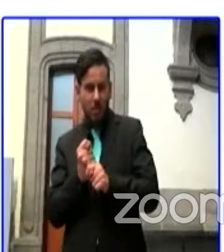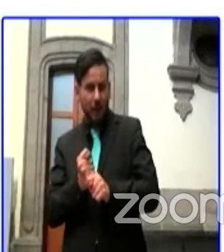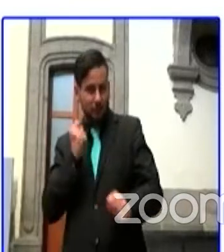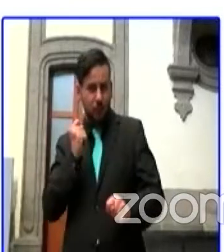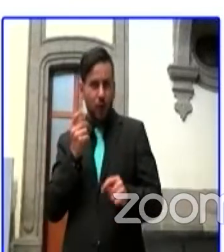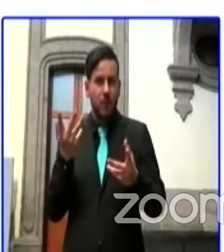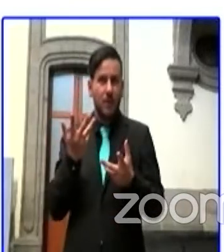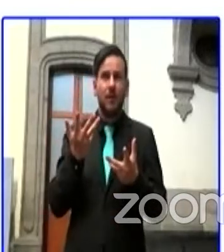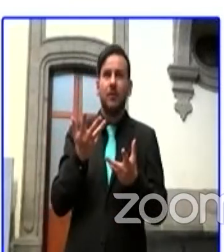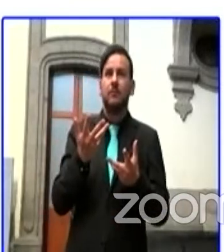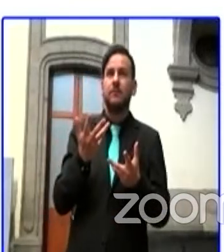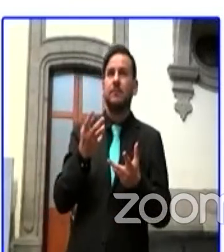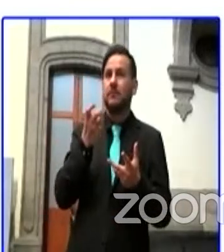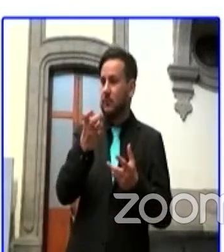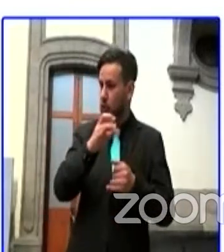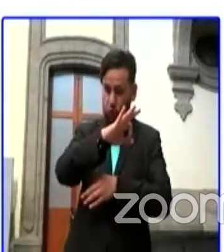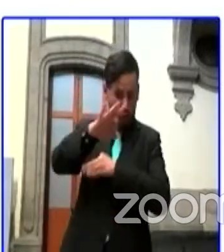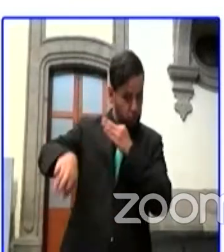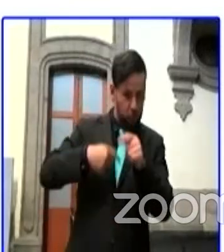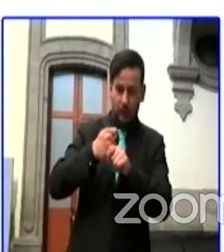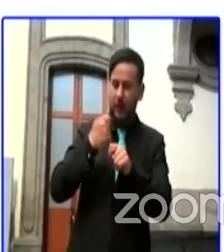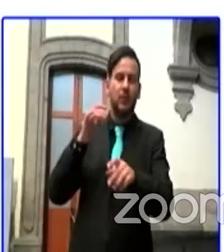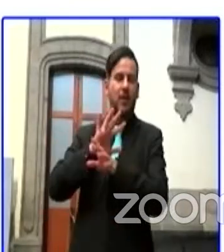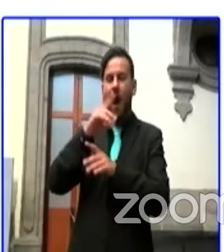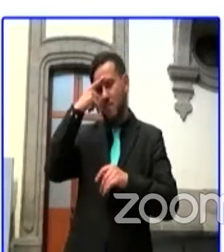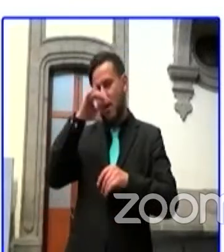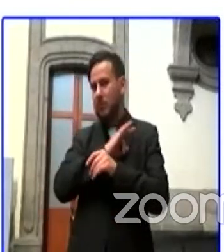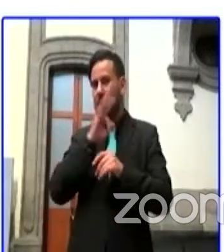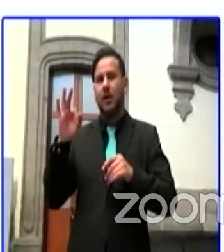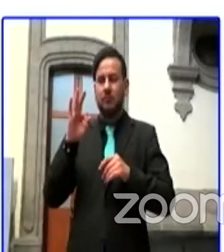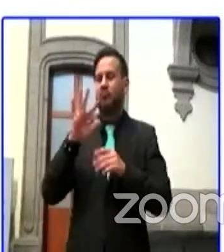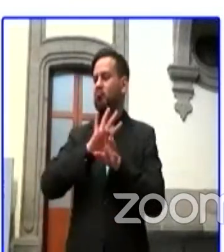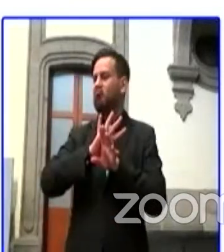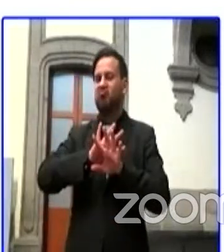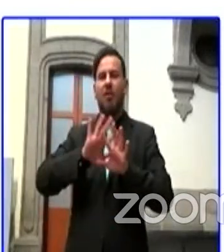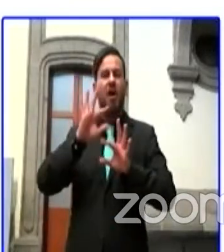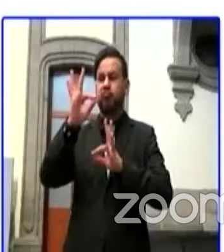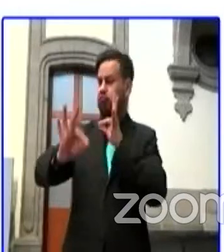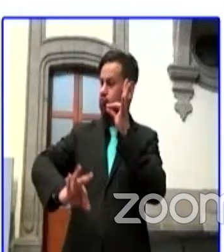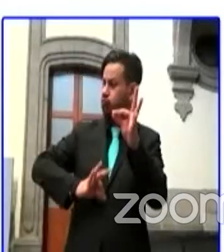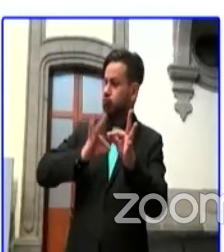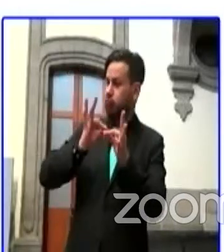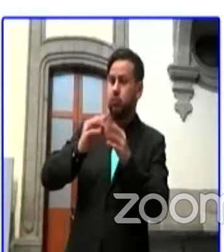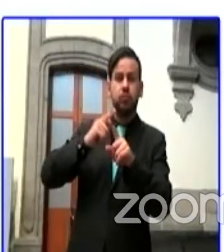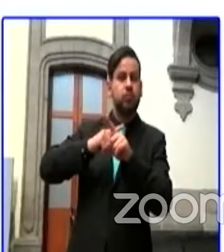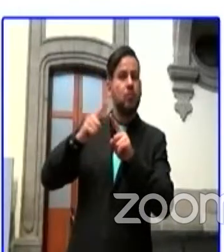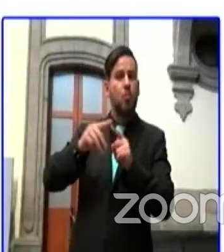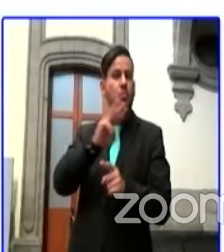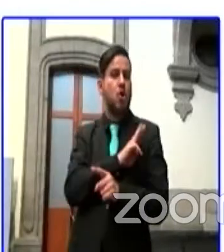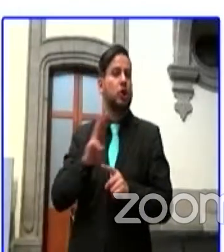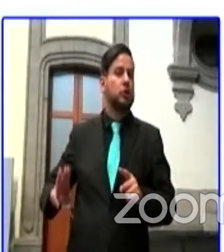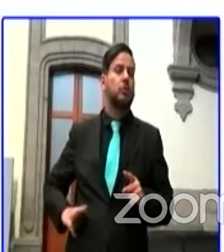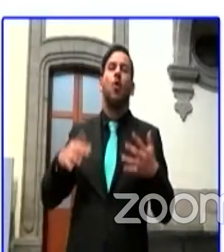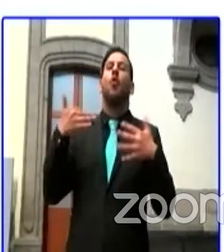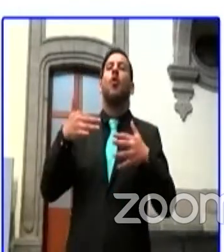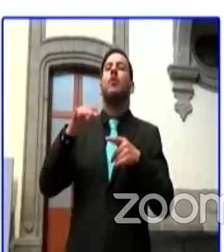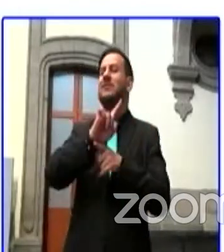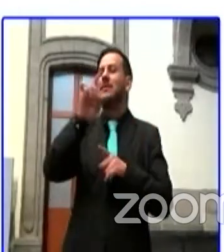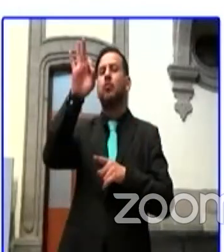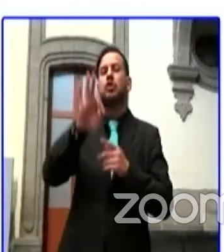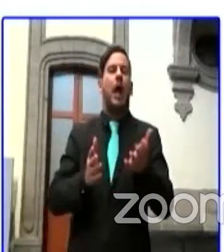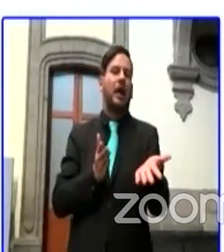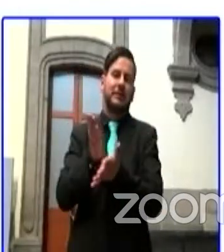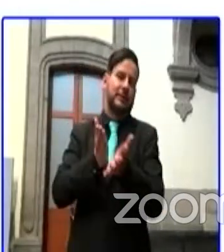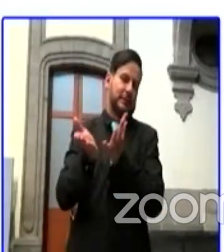finales de este año, todo el transporte público en Mérida y la mayoría de los municipios tendrán un transporte 100% accesible. Hoy